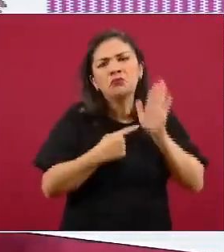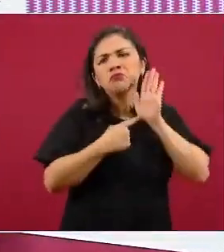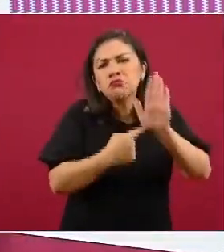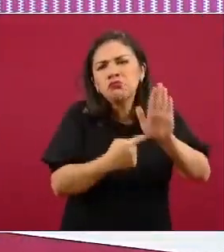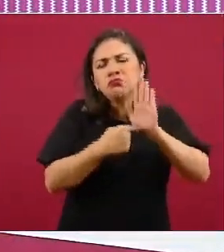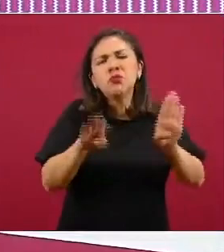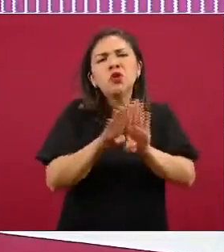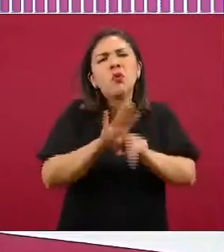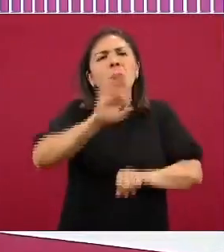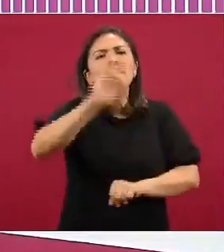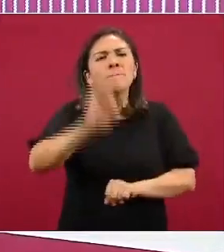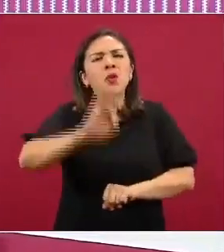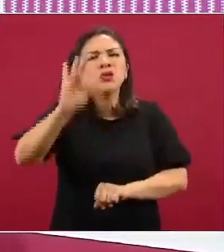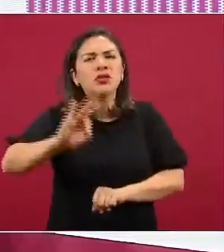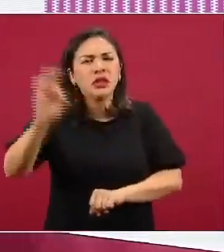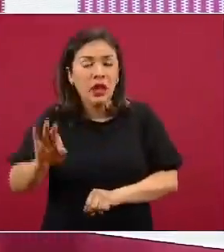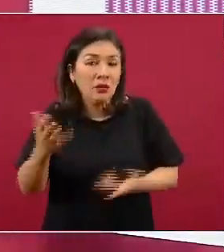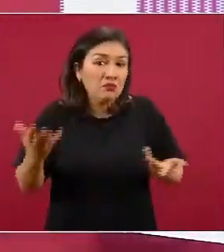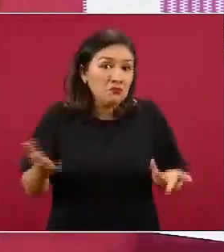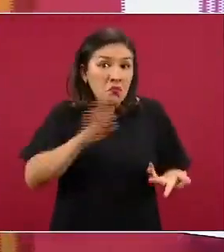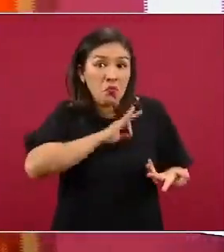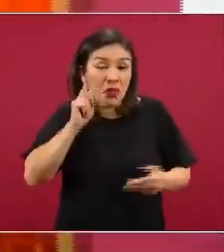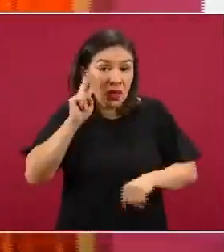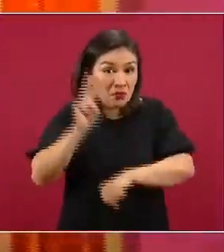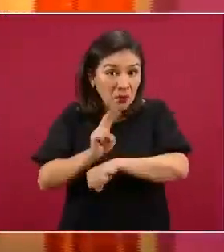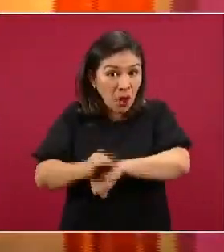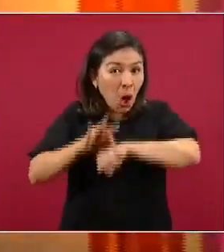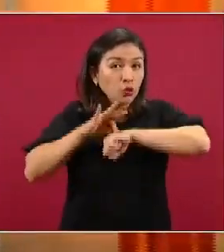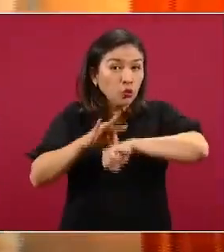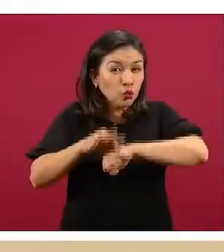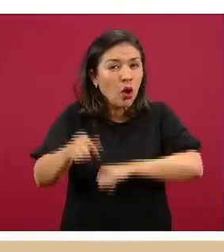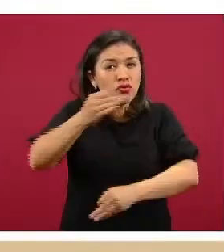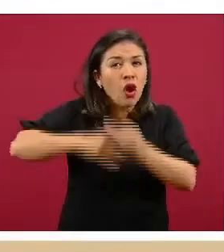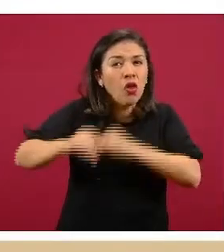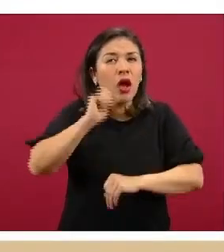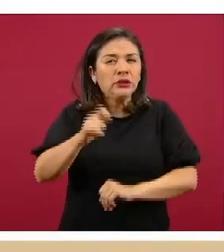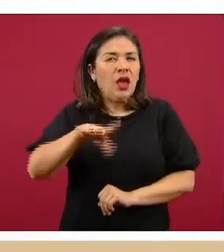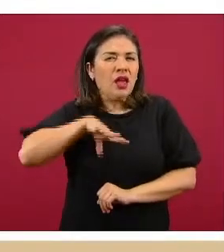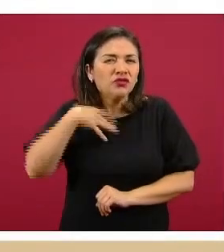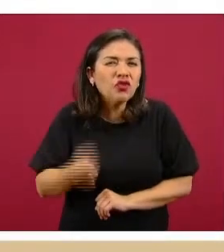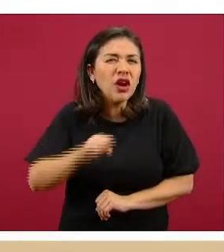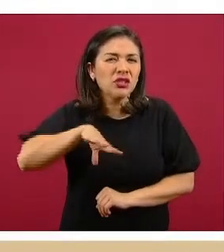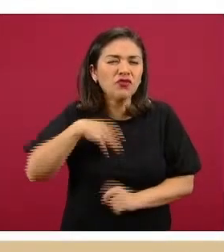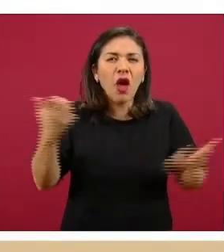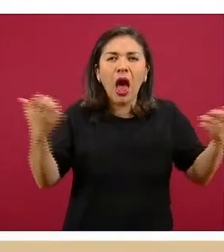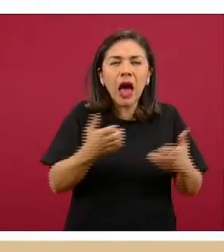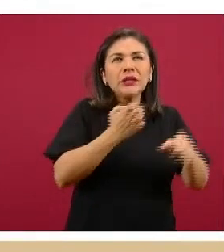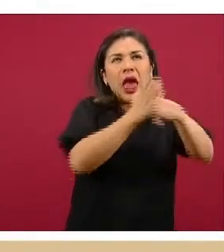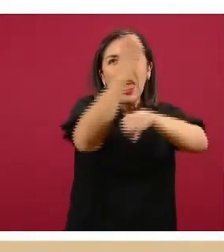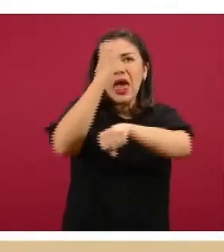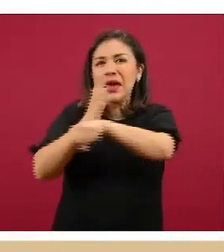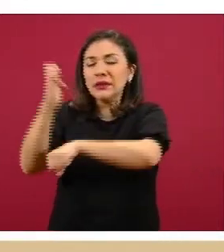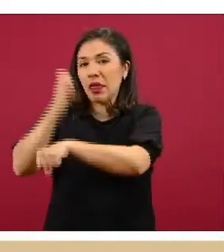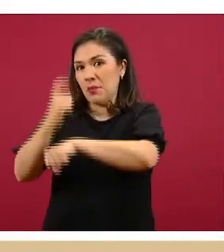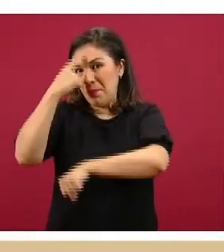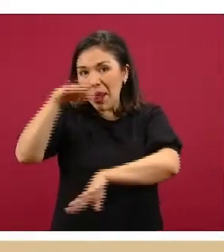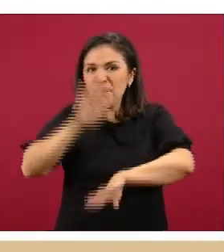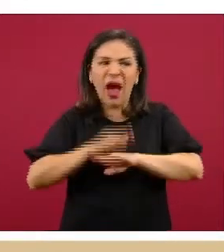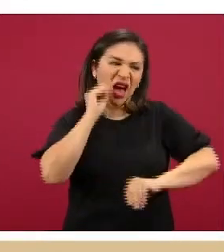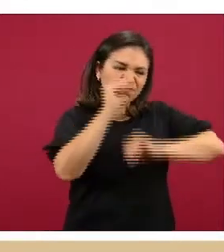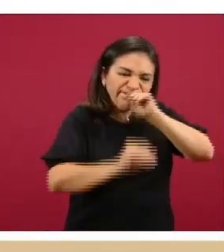a porcentaje, pero el porcentaje posiblemente no refleja todos los esfuerzos que cada una de las entidades está haciendo para aumentar